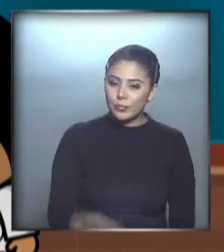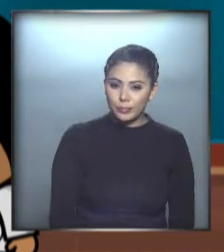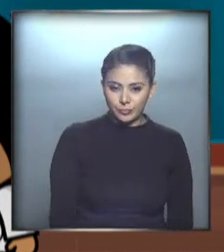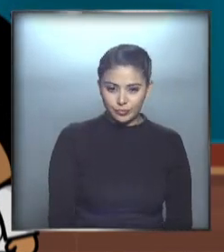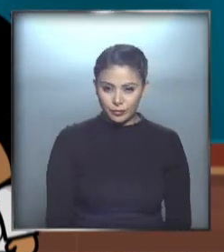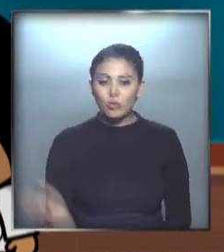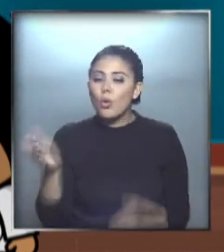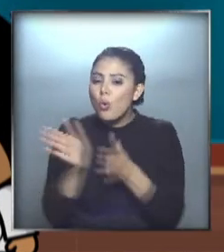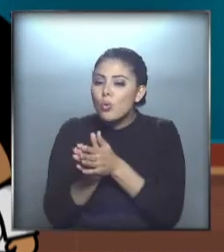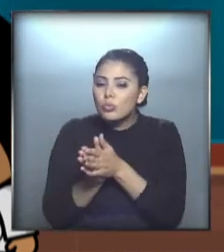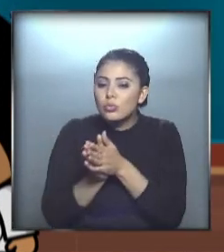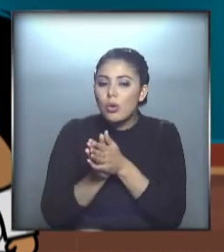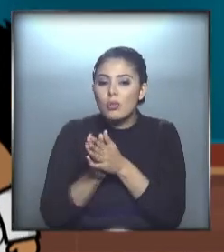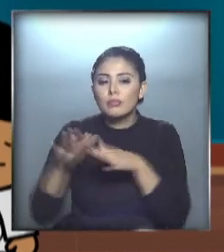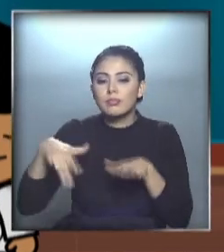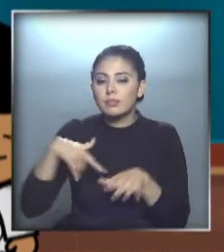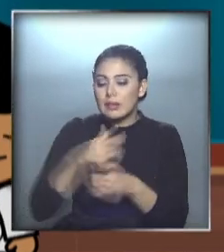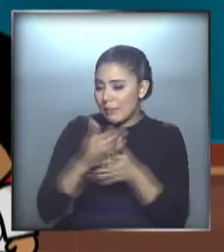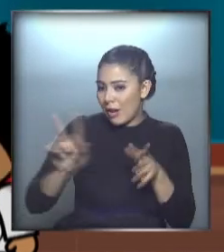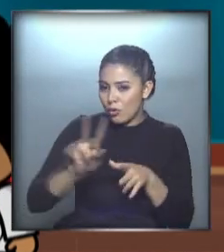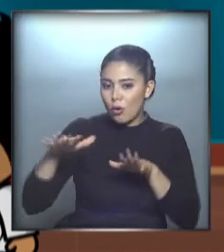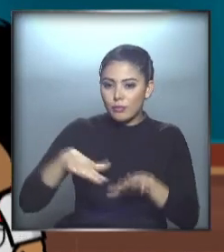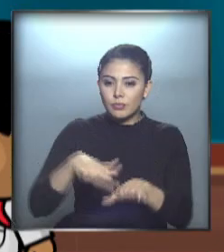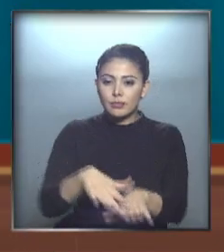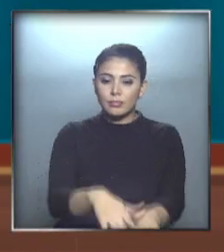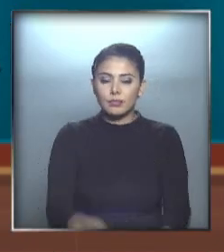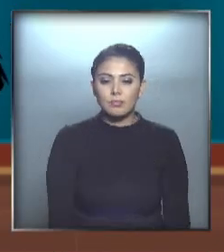niños! ¡Todos juntitos! ¡No se